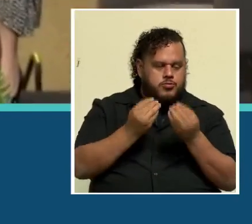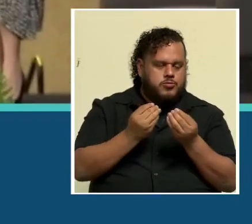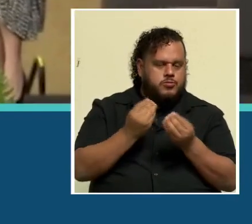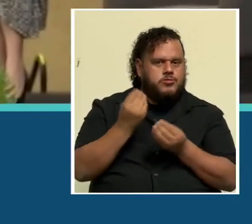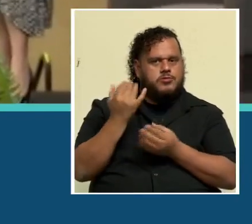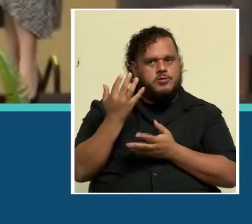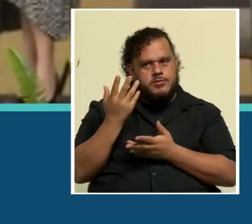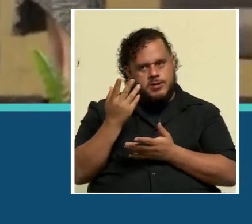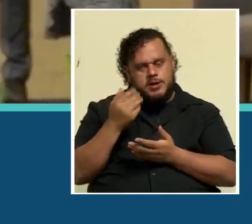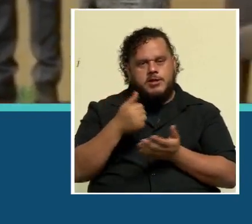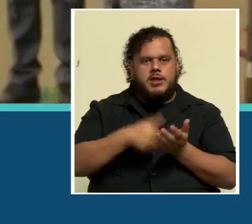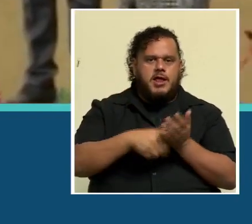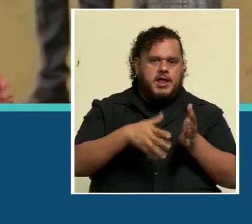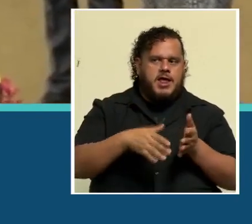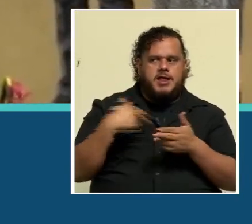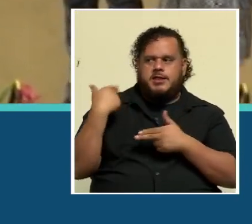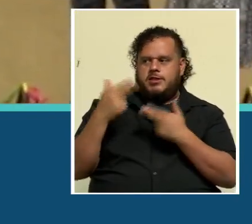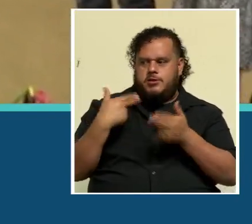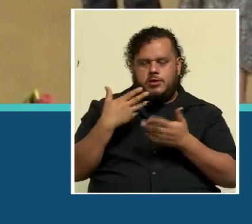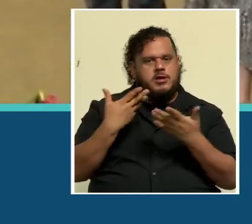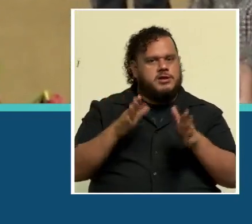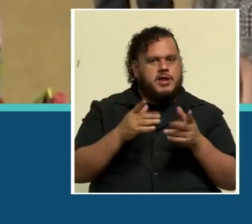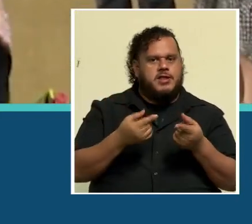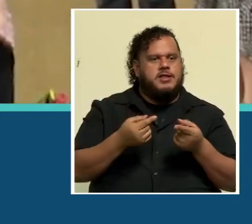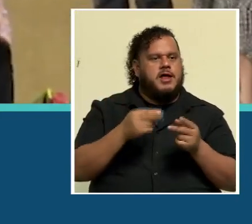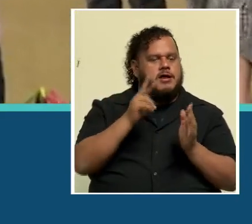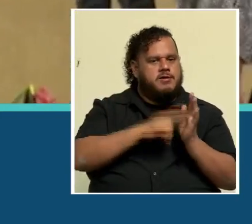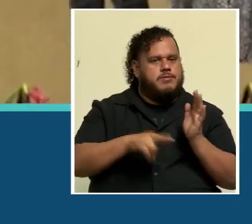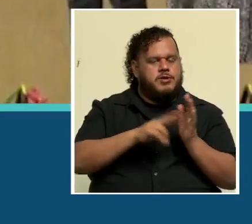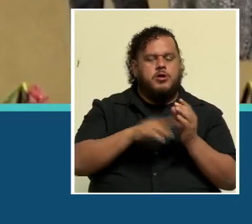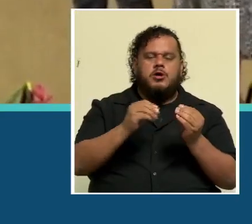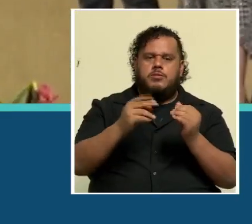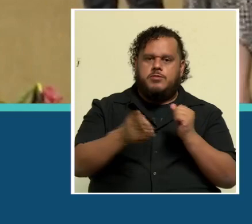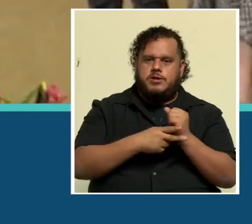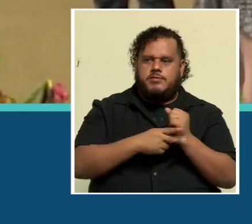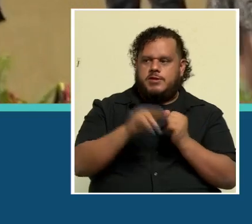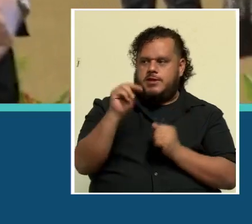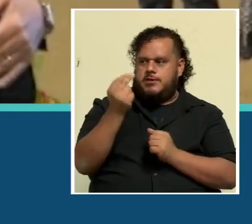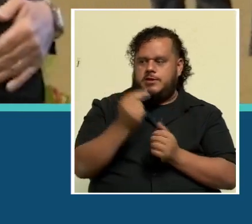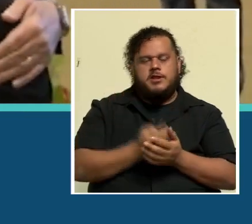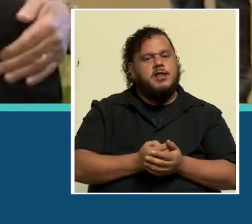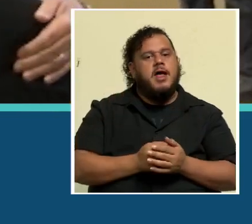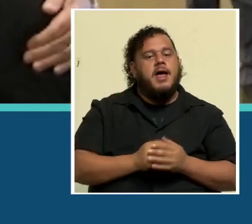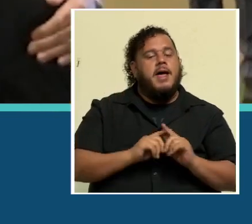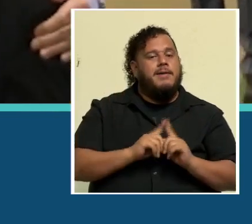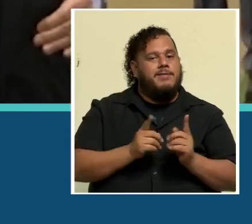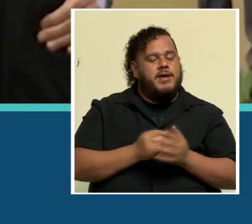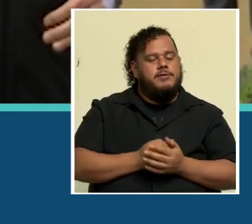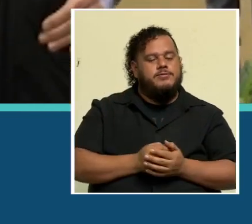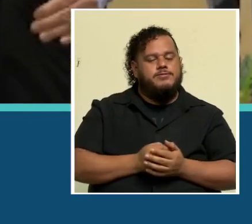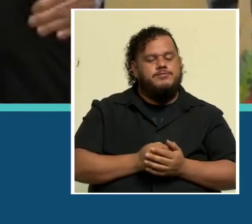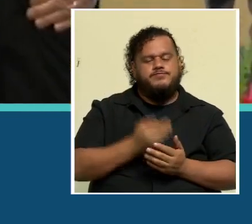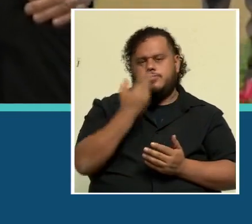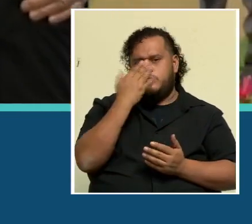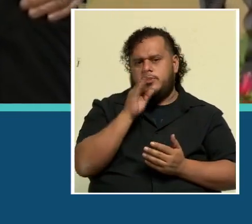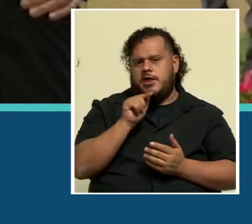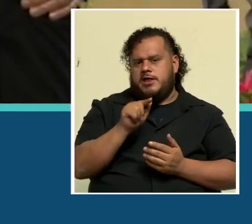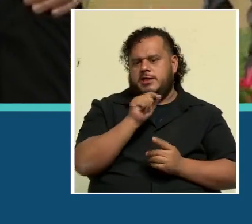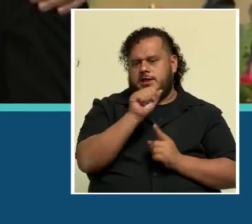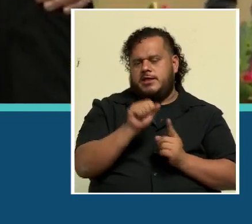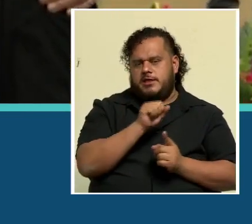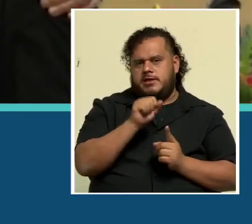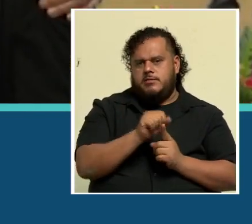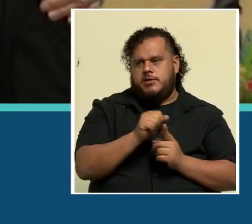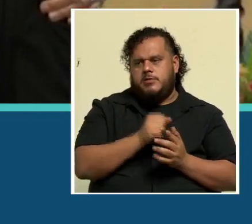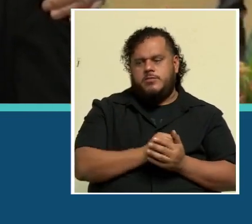aspirantes, evidentemente histórico, ya se ha repetido infinidad de veces en las noticias, pero no sé si esta situación